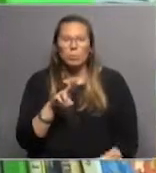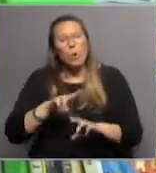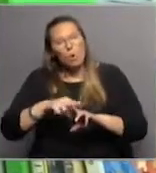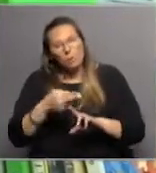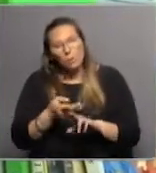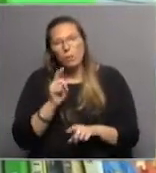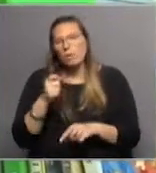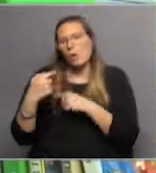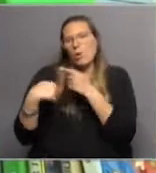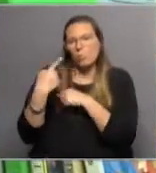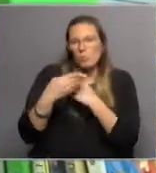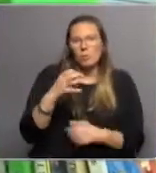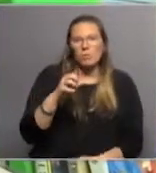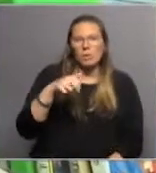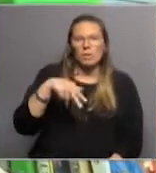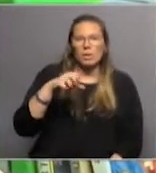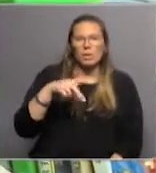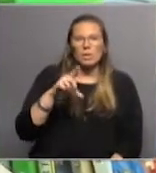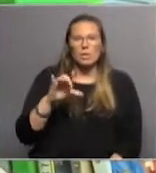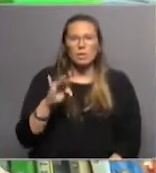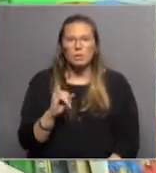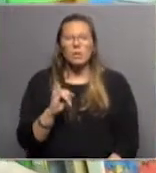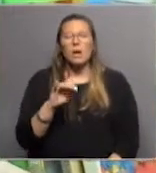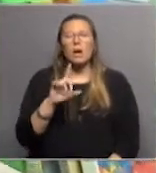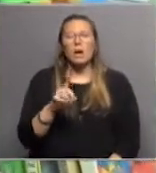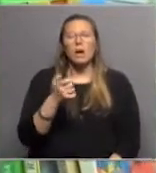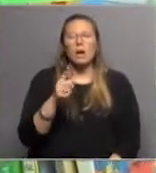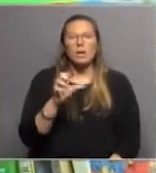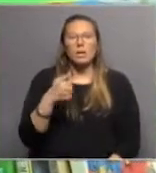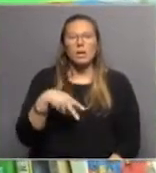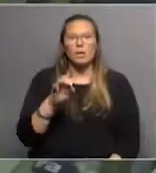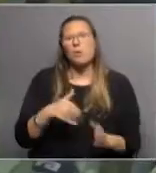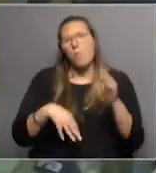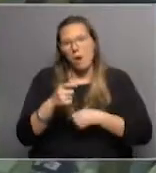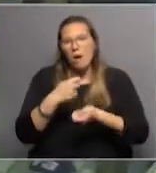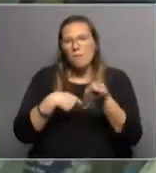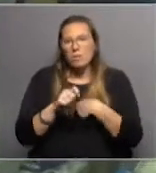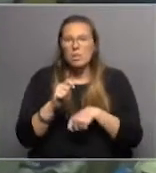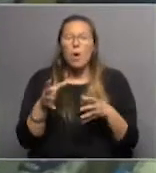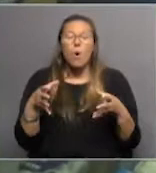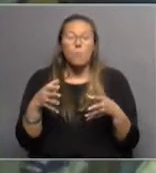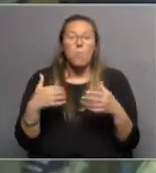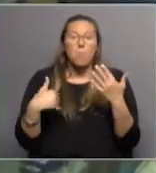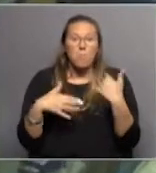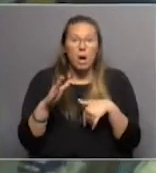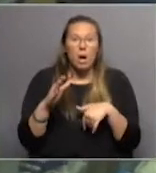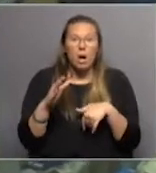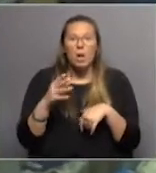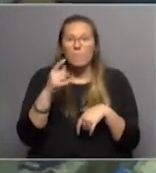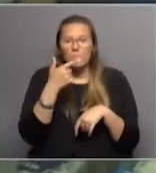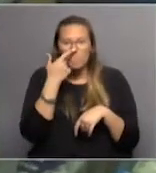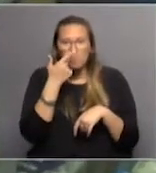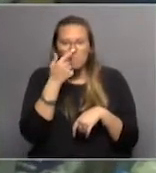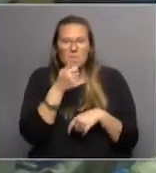bueno, siempre los clásicos, Benedetti y Galeano, son los que llevan un poco mayor cantidad de ventas. Hay un público grande que busca, le gusta el